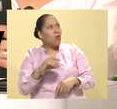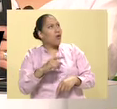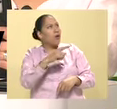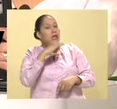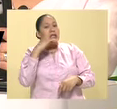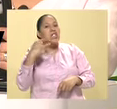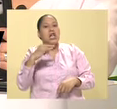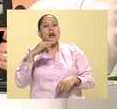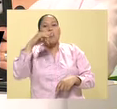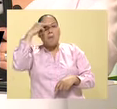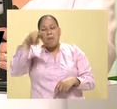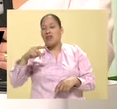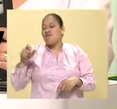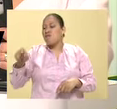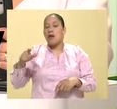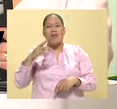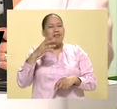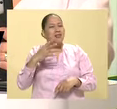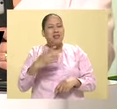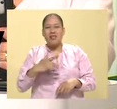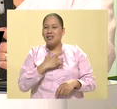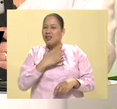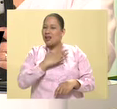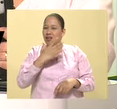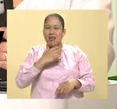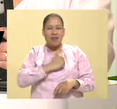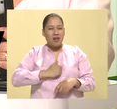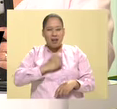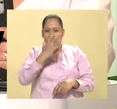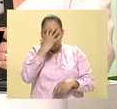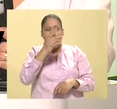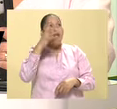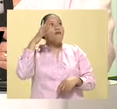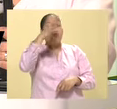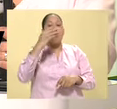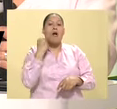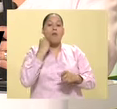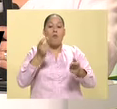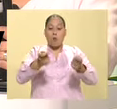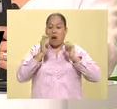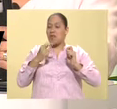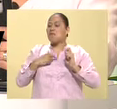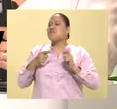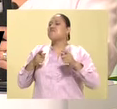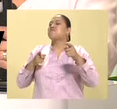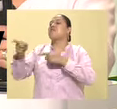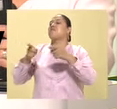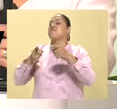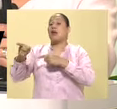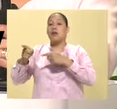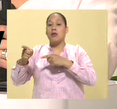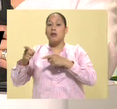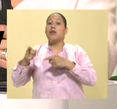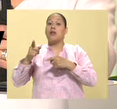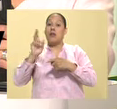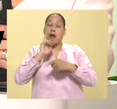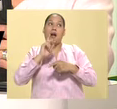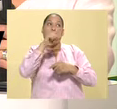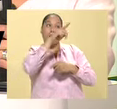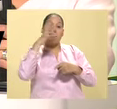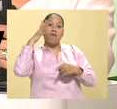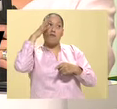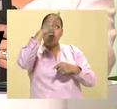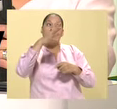una pena que un futuro abogado se esté comportando así. Entonces, no quiero ver el destino del